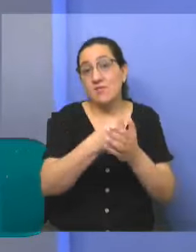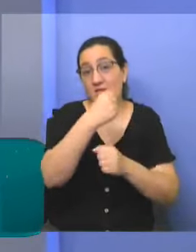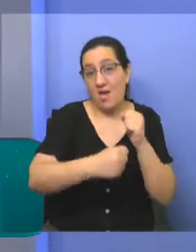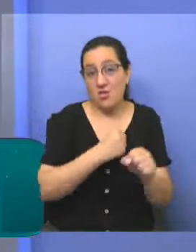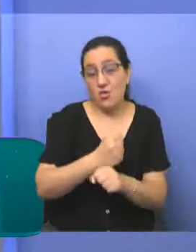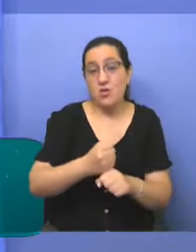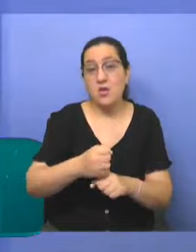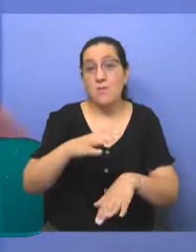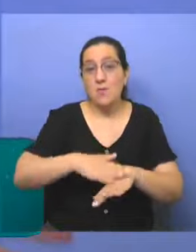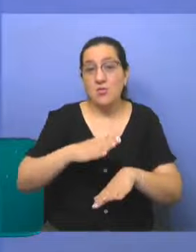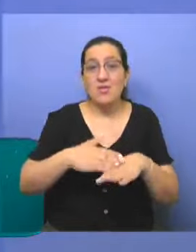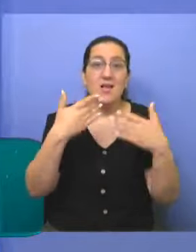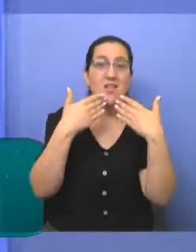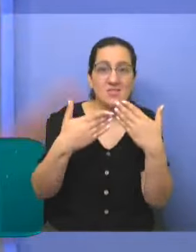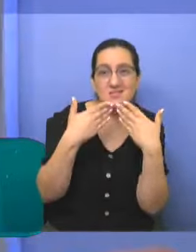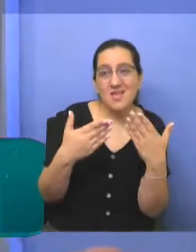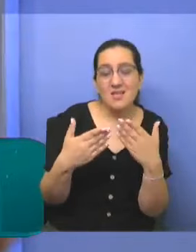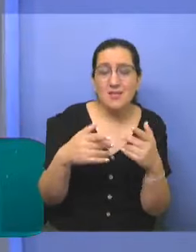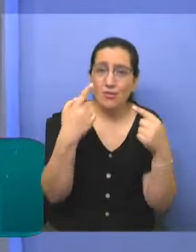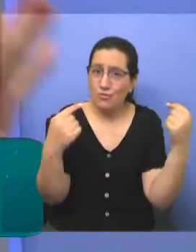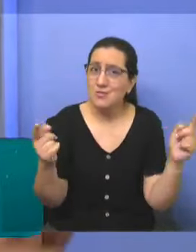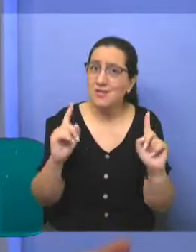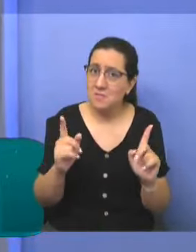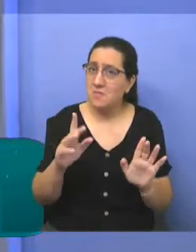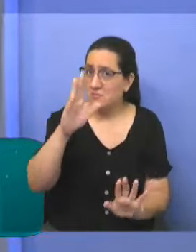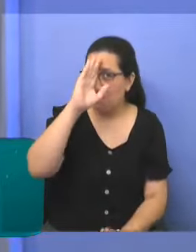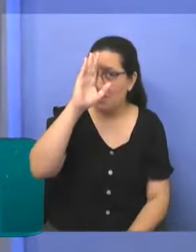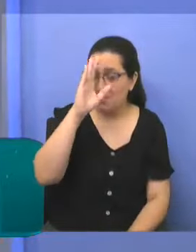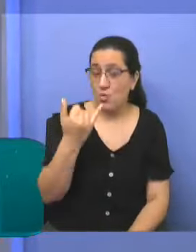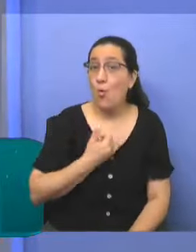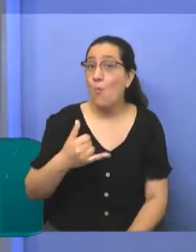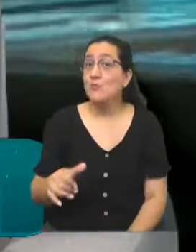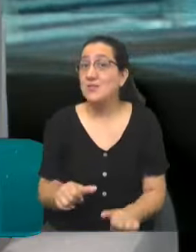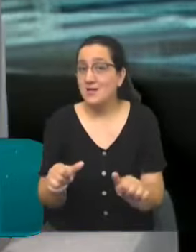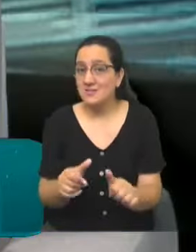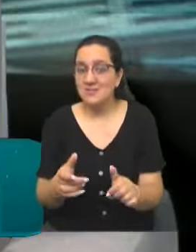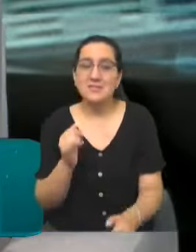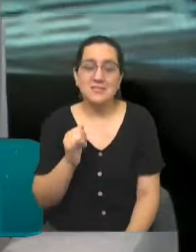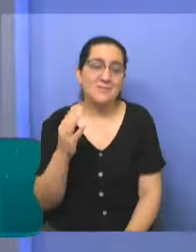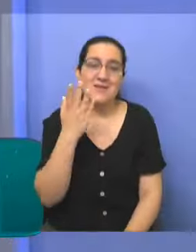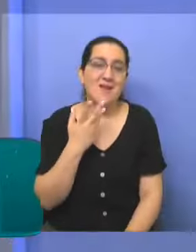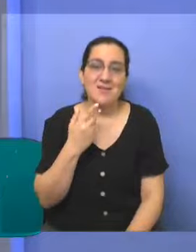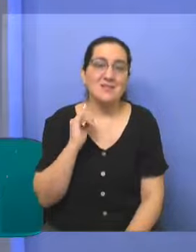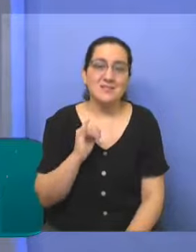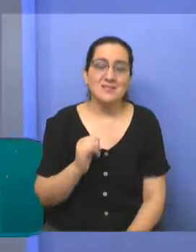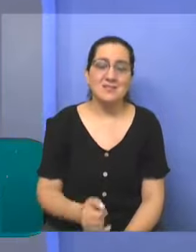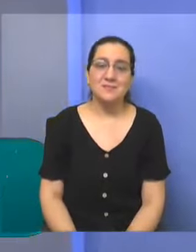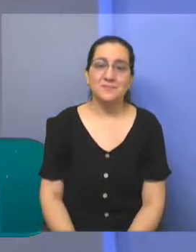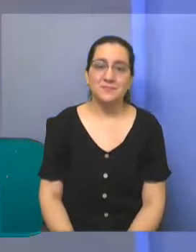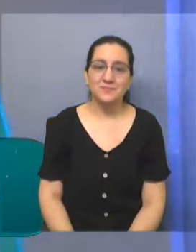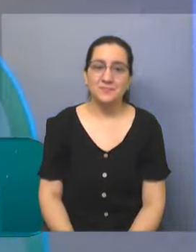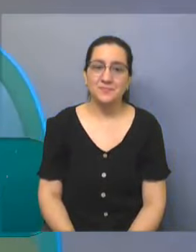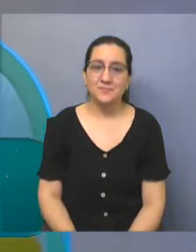de pedir deseos, de un montón de cosas, de simpatía. Que también tendríamos que hablar un día de las simpatías que uno tiene, los rituales que uno tiene a veces, ¿no?